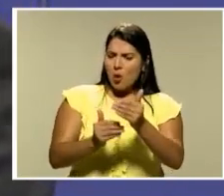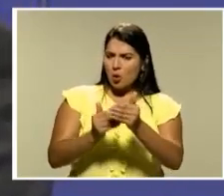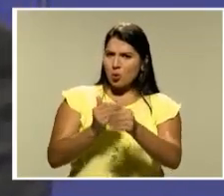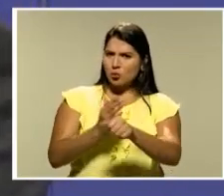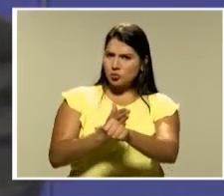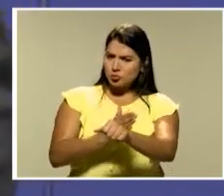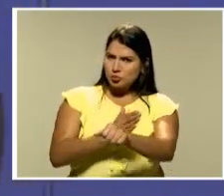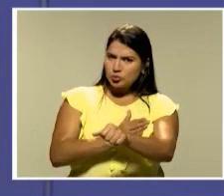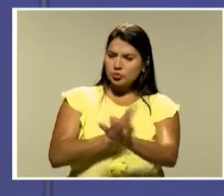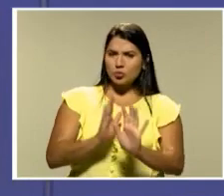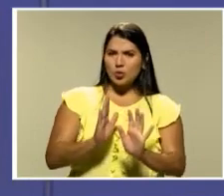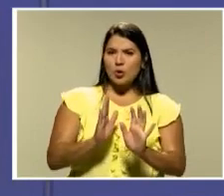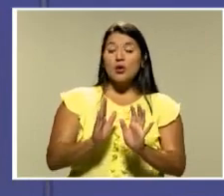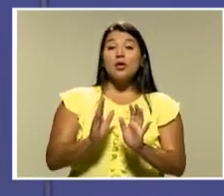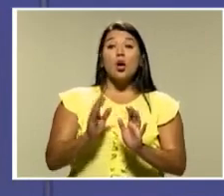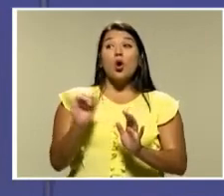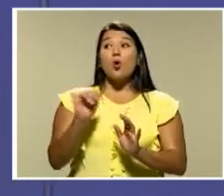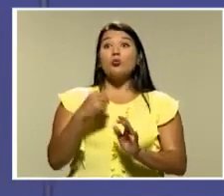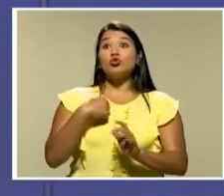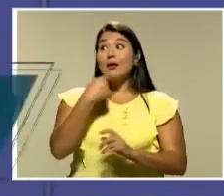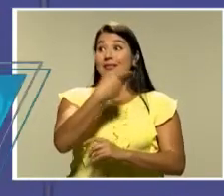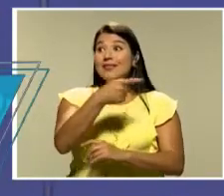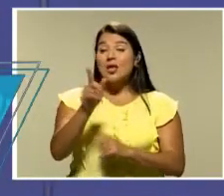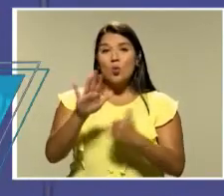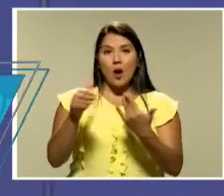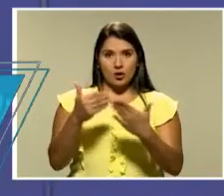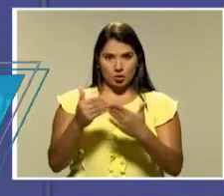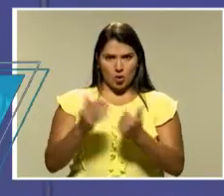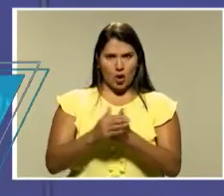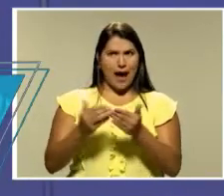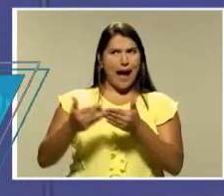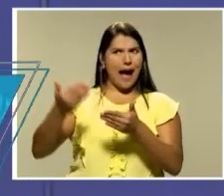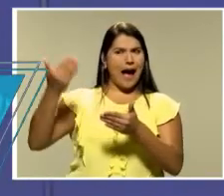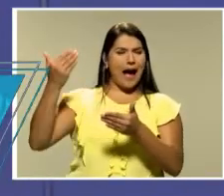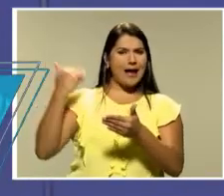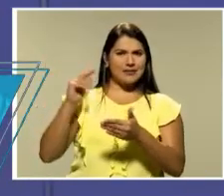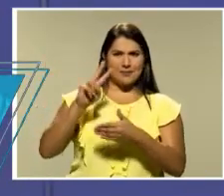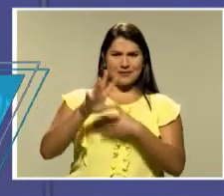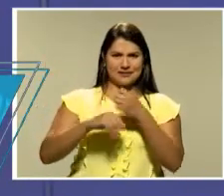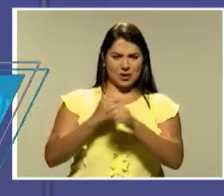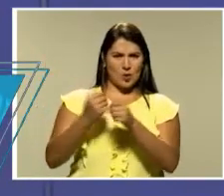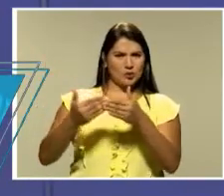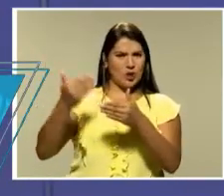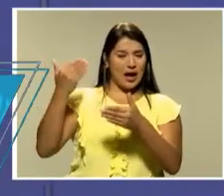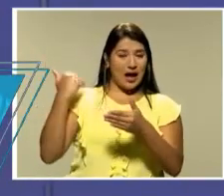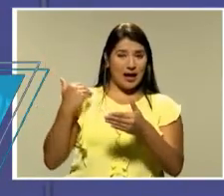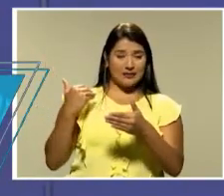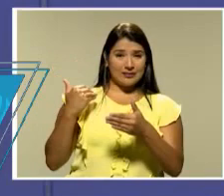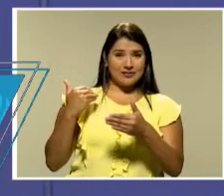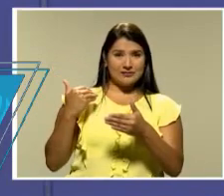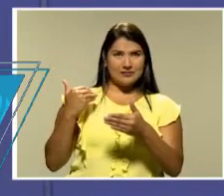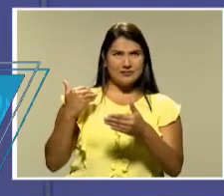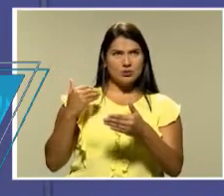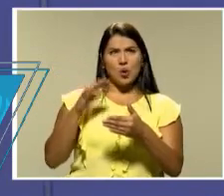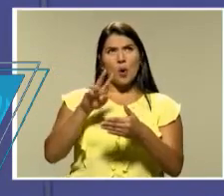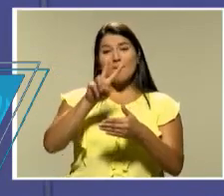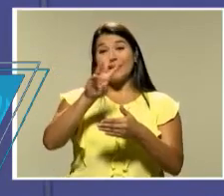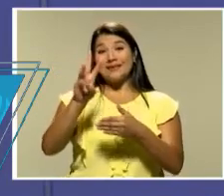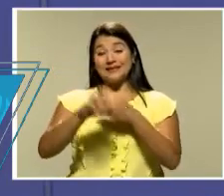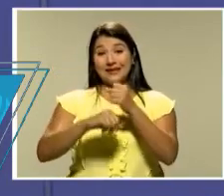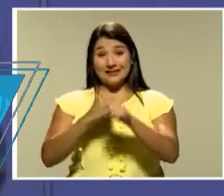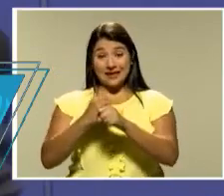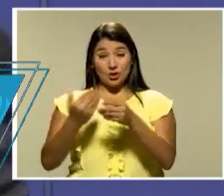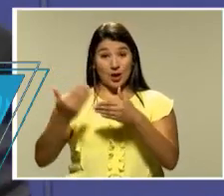más racionales, como le digo yo a todo el mundo. Antes, hace 25 años, los diputados, 26 ahora,